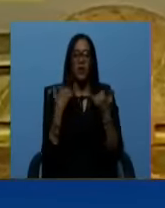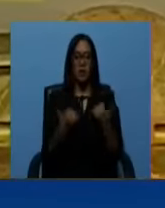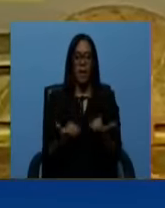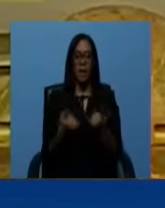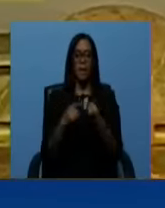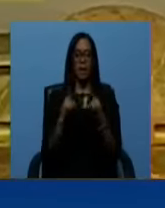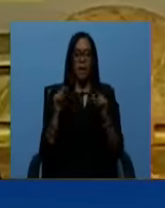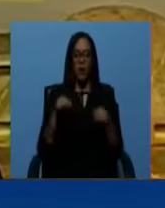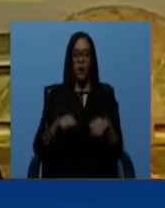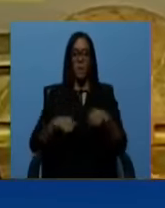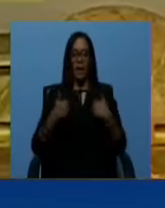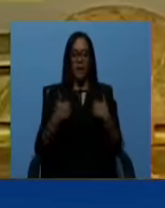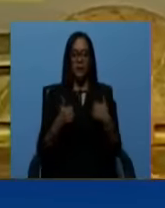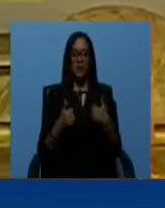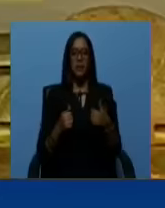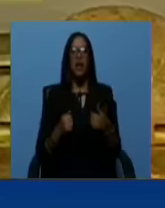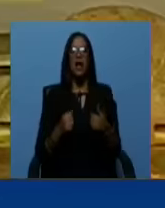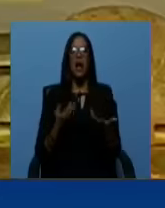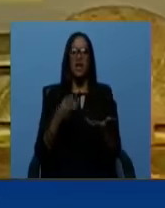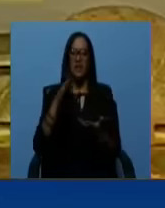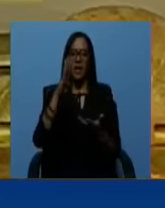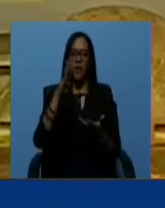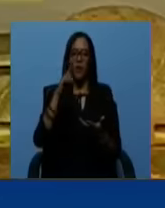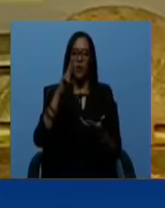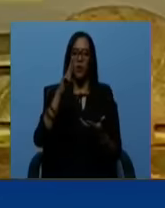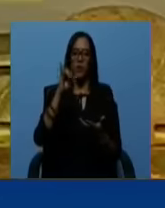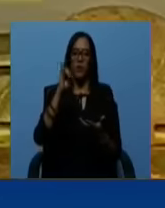más que nunca, hacia los BRICS.